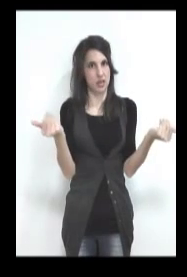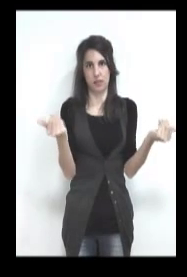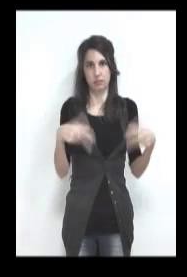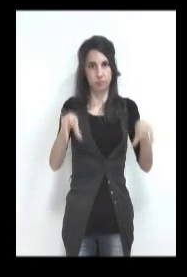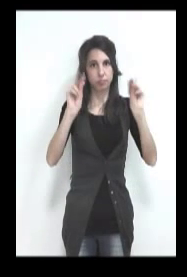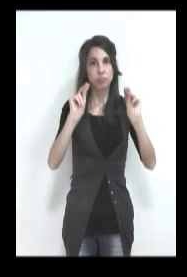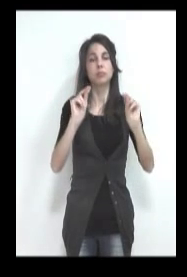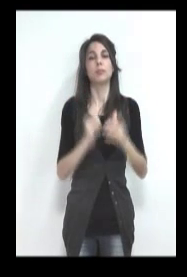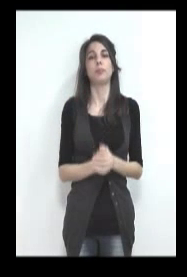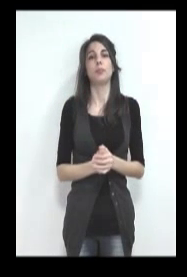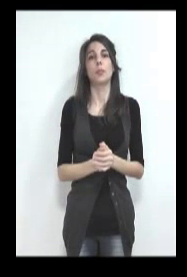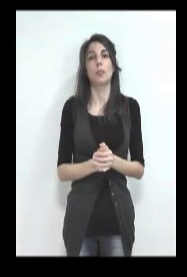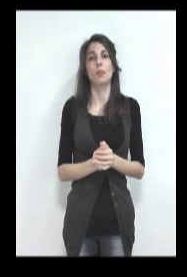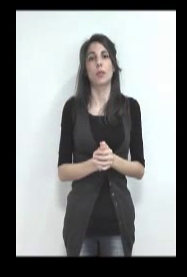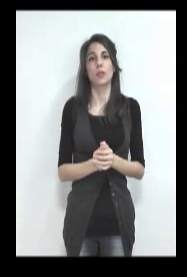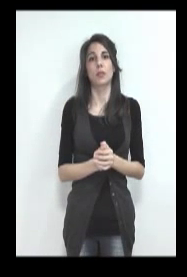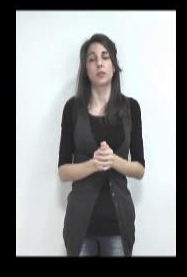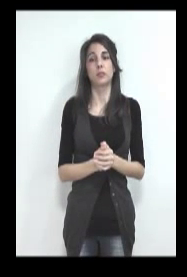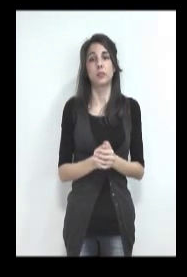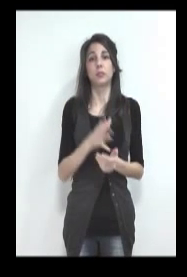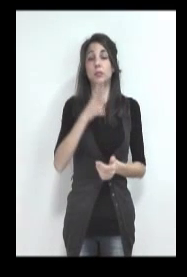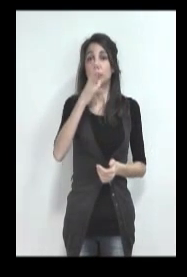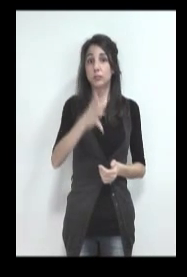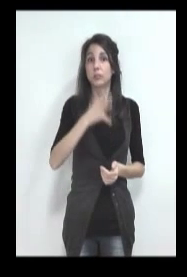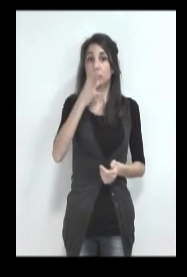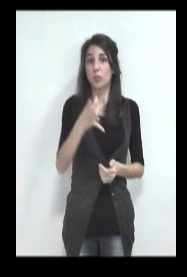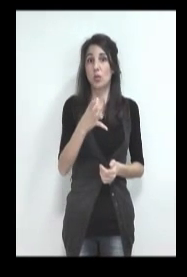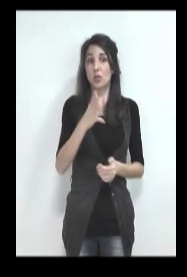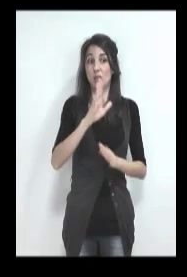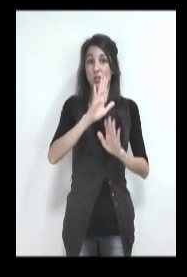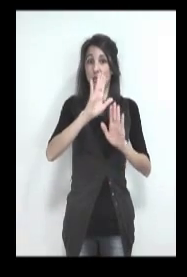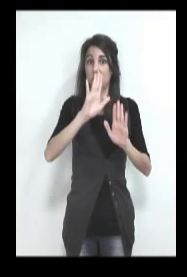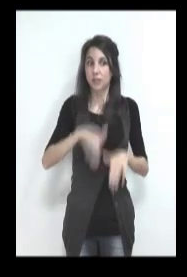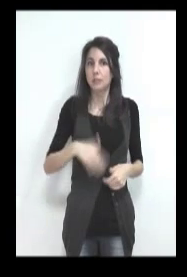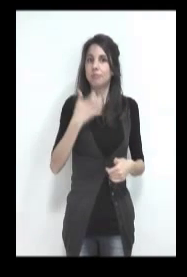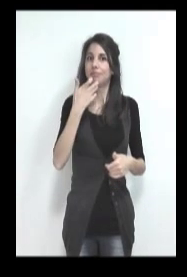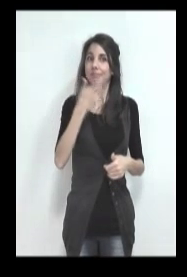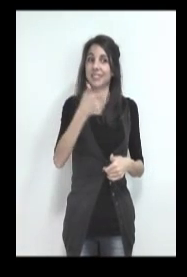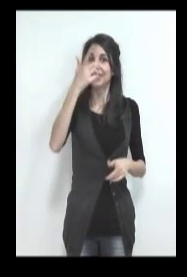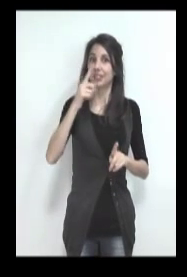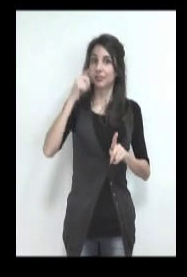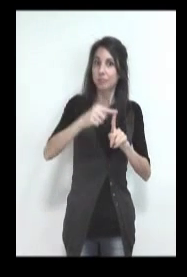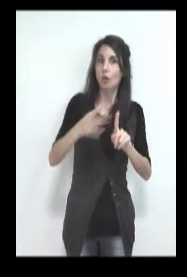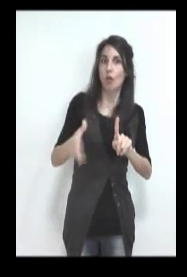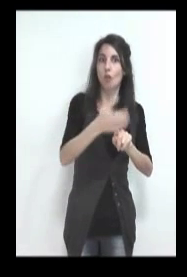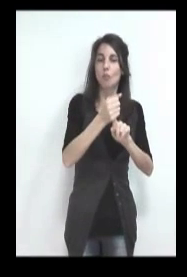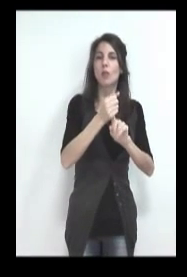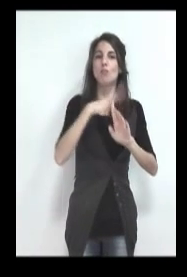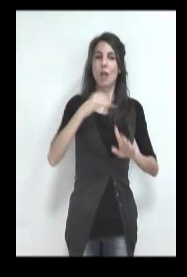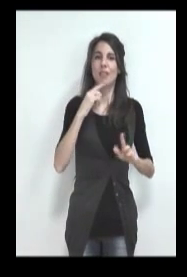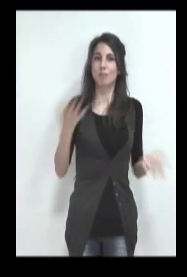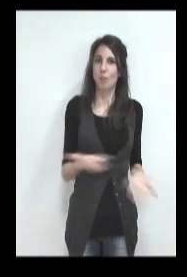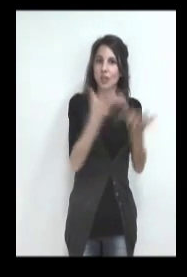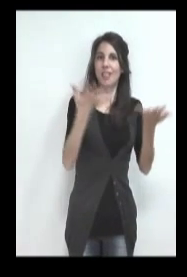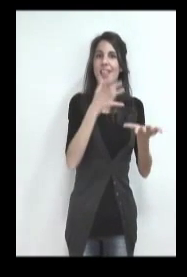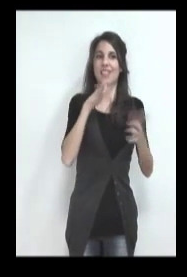distintas áreas, que a su vez se va a conllevar pues potenciar a lo mejor diferentes situaciones como